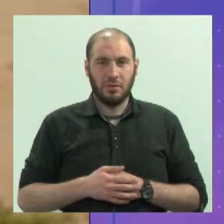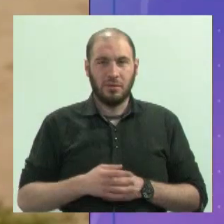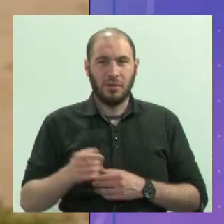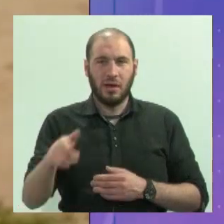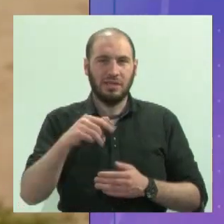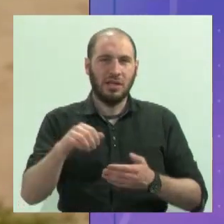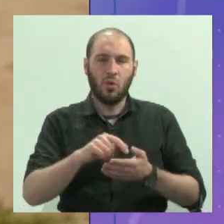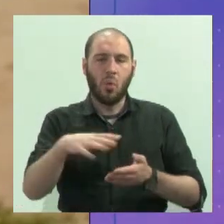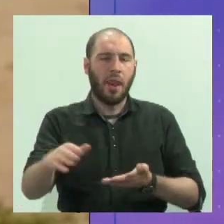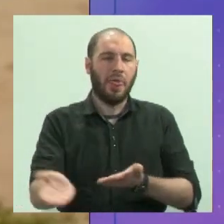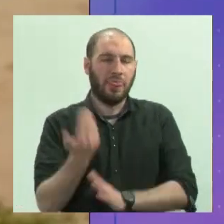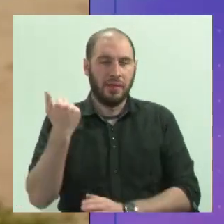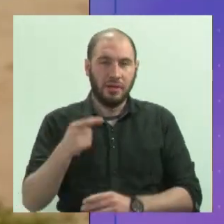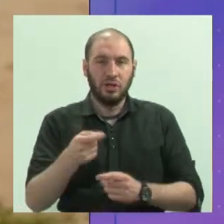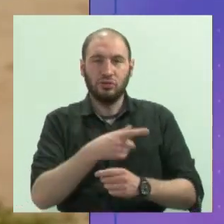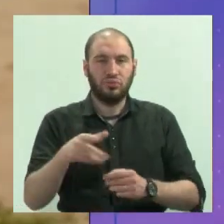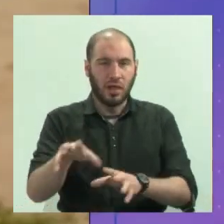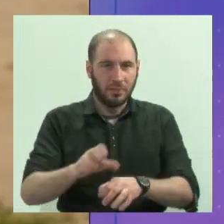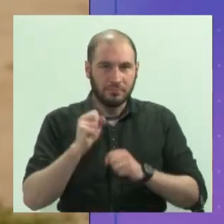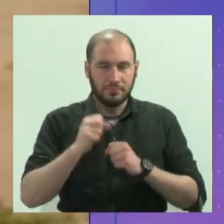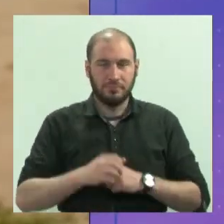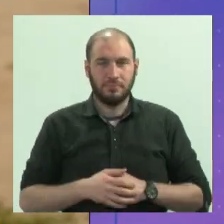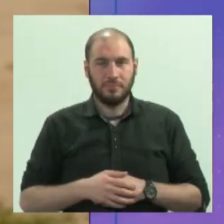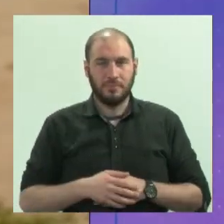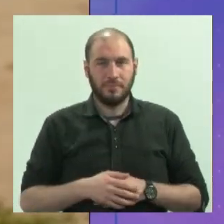borraban del lugar para quedarse con el sueldo de esa gente.